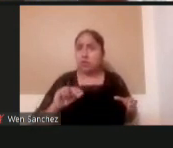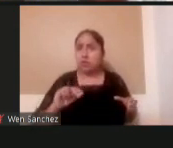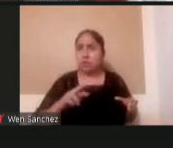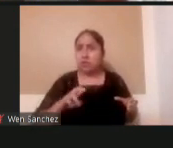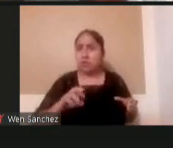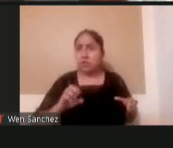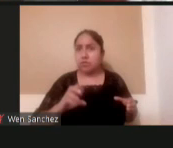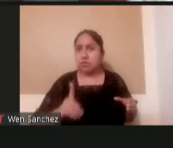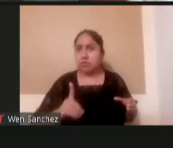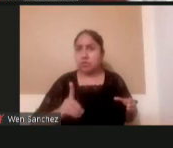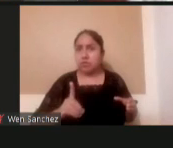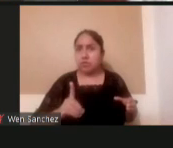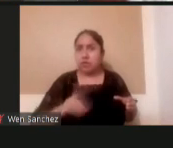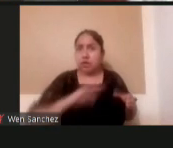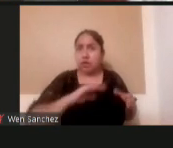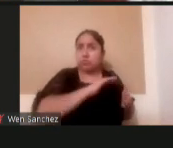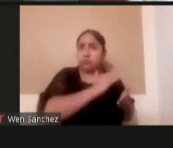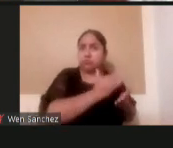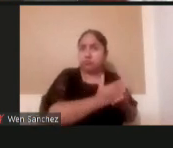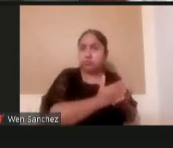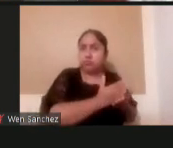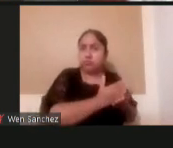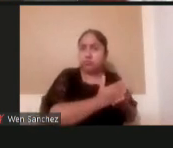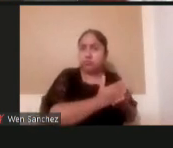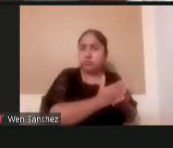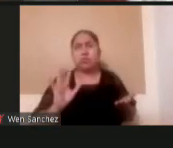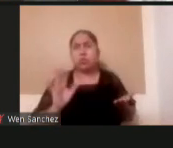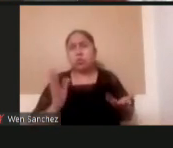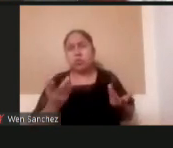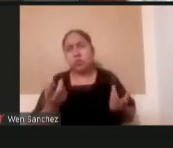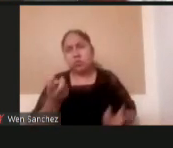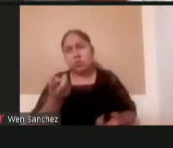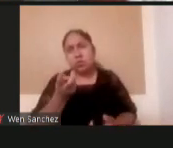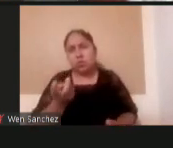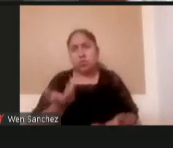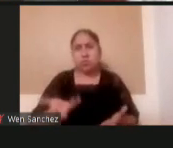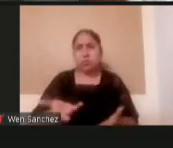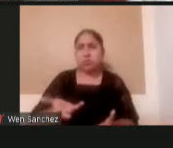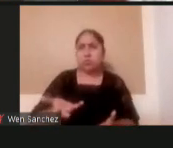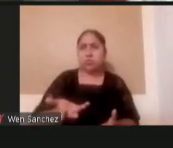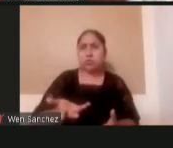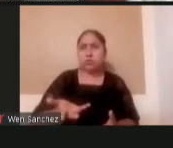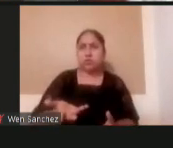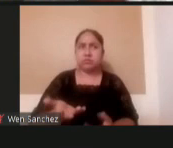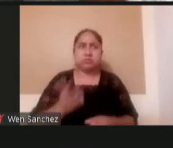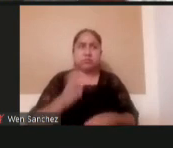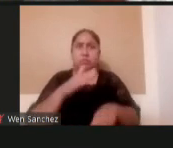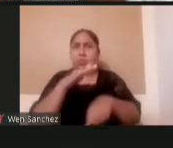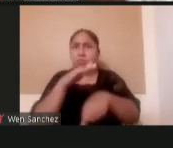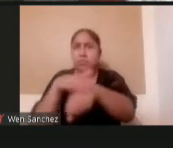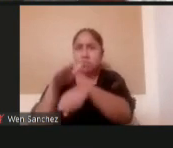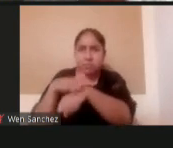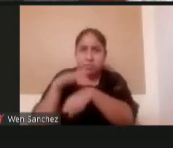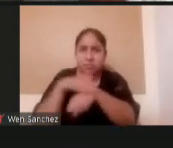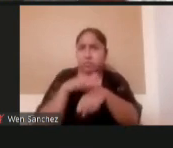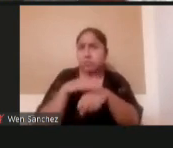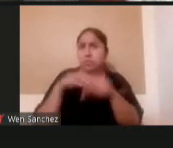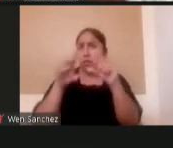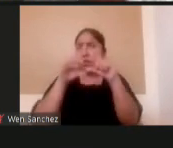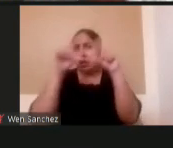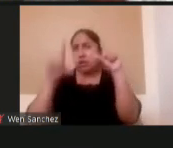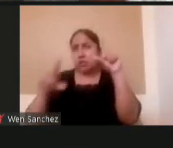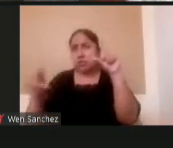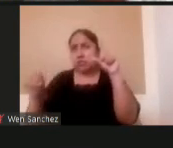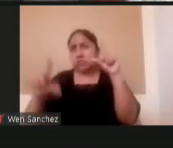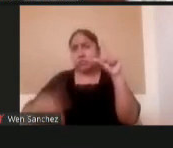parece no viable el hacer el exhorto, puesto que se nos va a